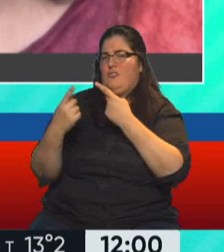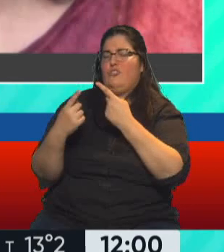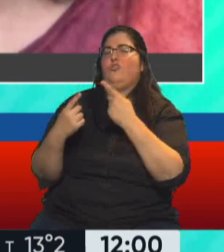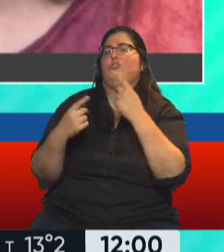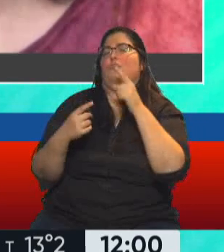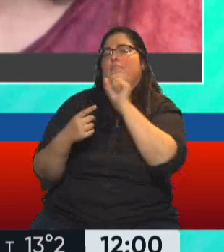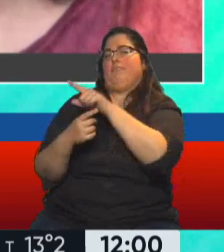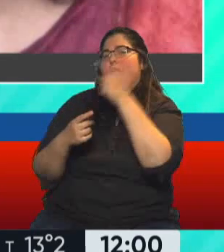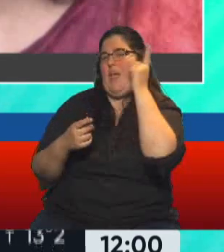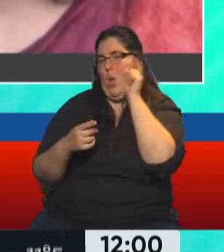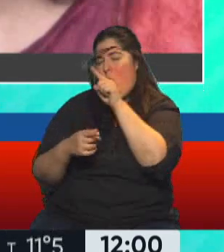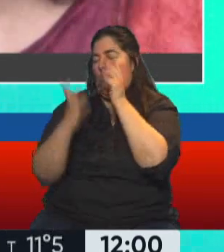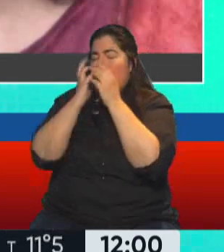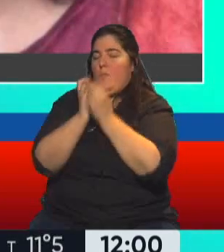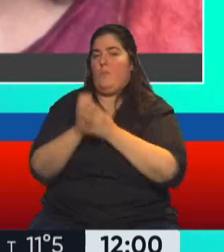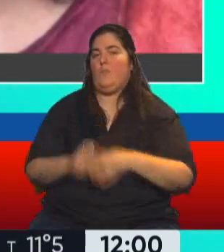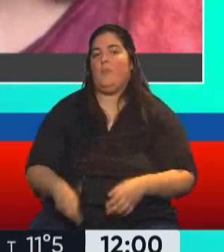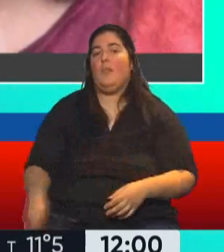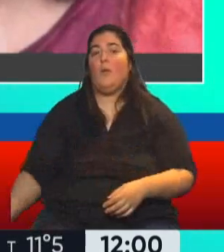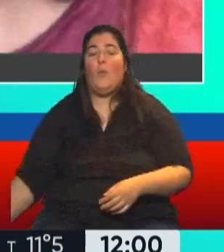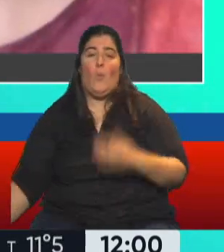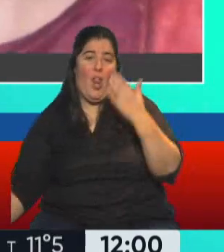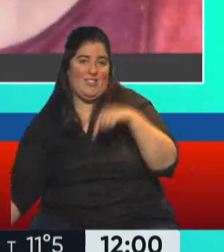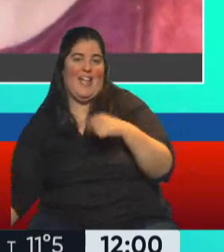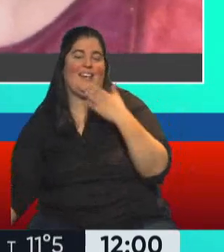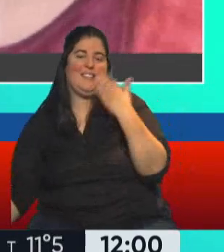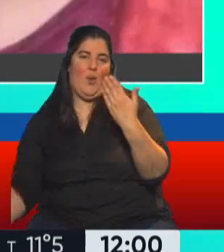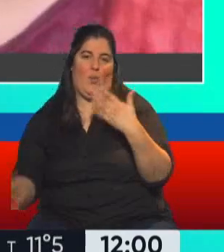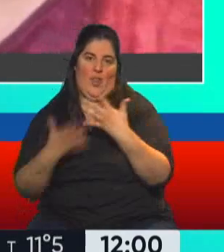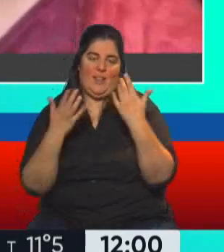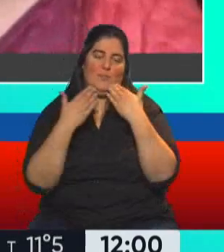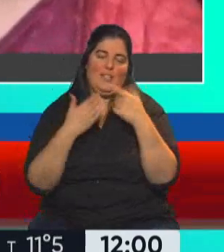mandamos un abrazo fuerte desde Buenos Aires. Gracias. Muchas gracias a ustedes. Hasta luego.